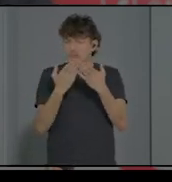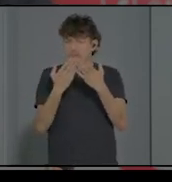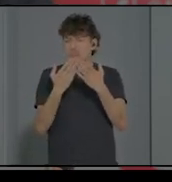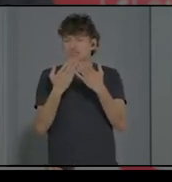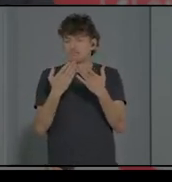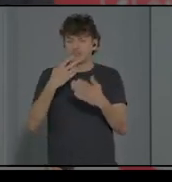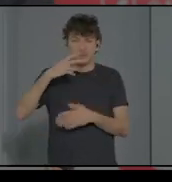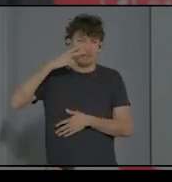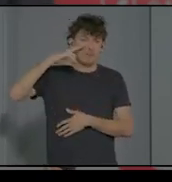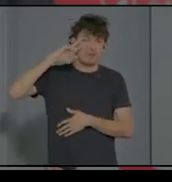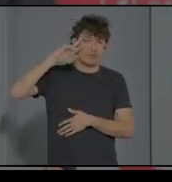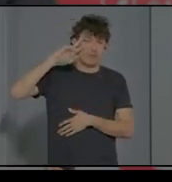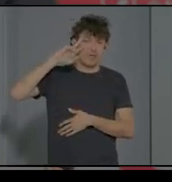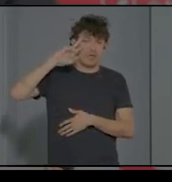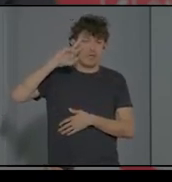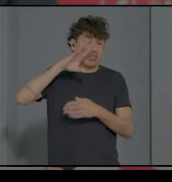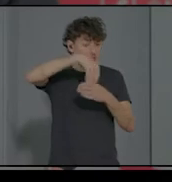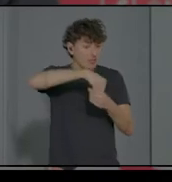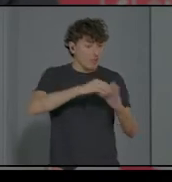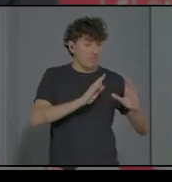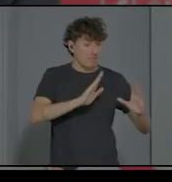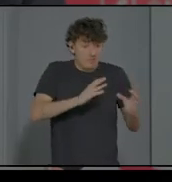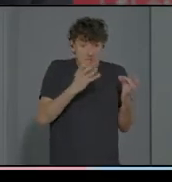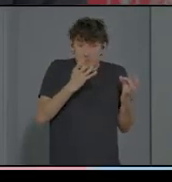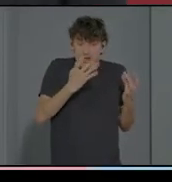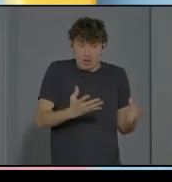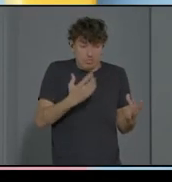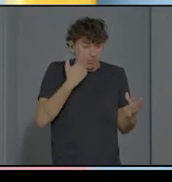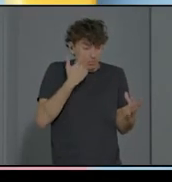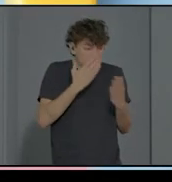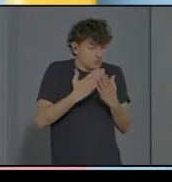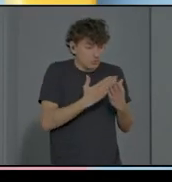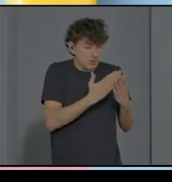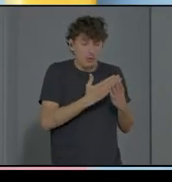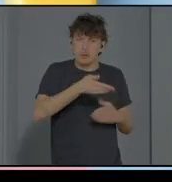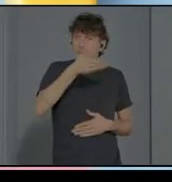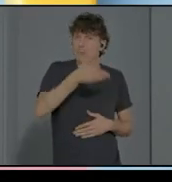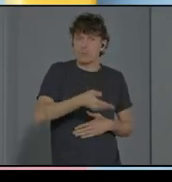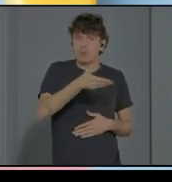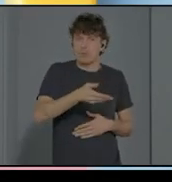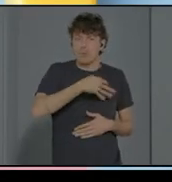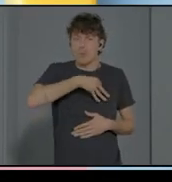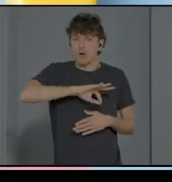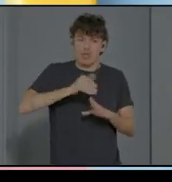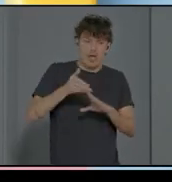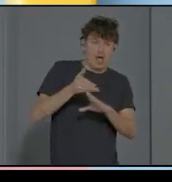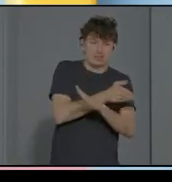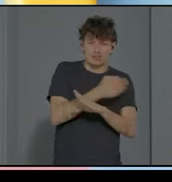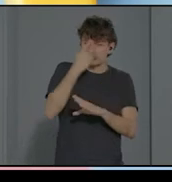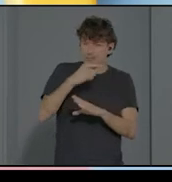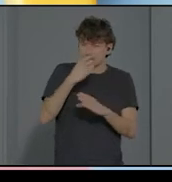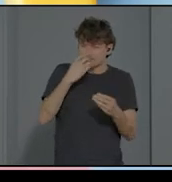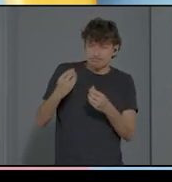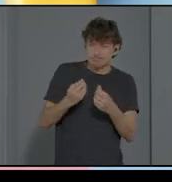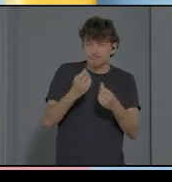vida es muy importante porque tienen un valor de predicción para ver lo que pasará en las fases posteriores. Sin embargo,